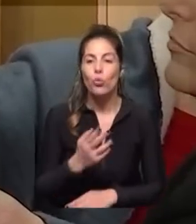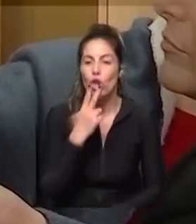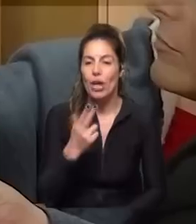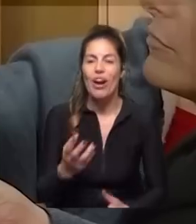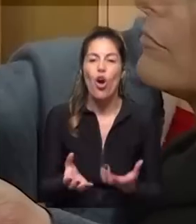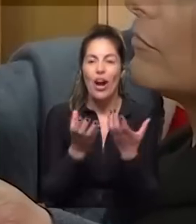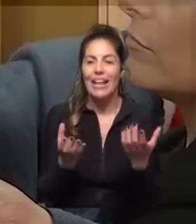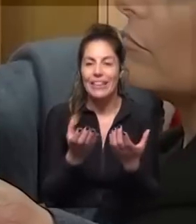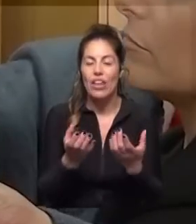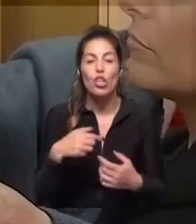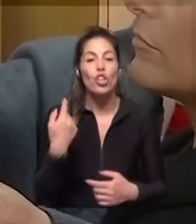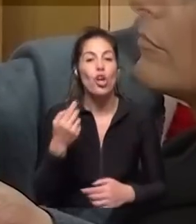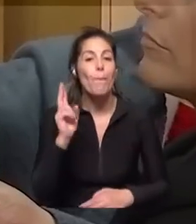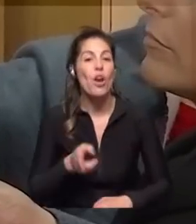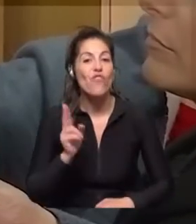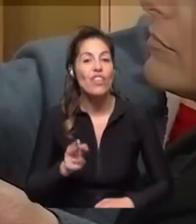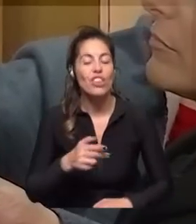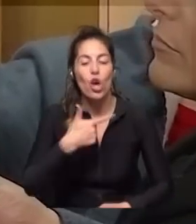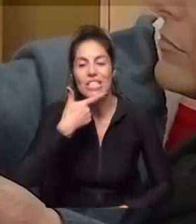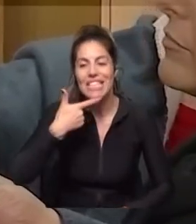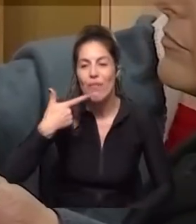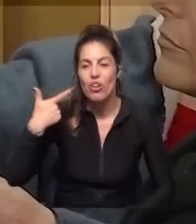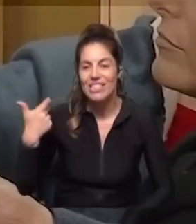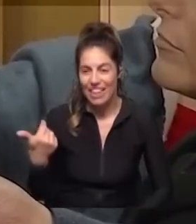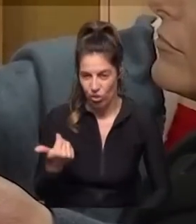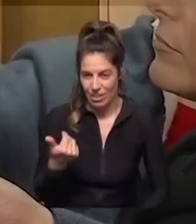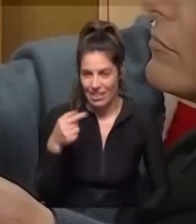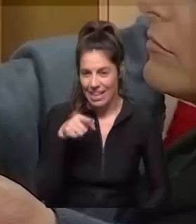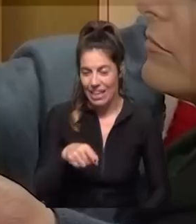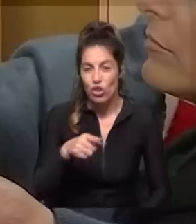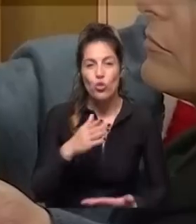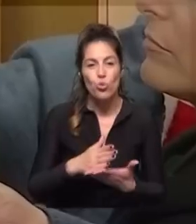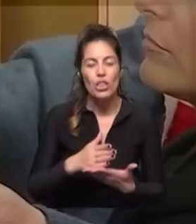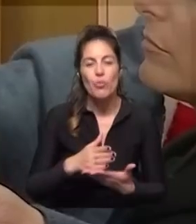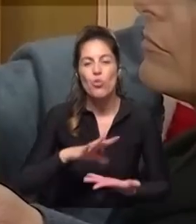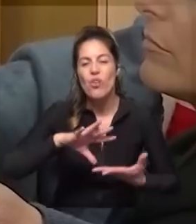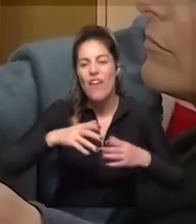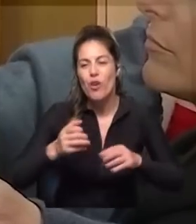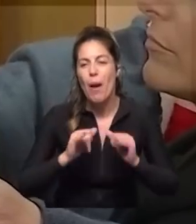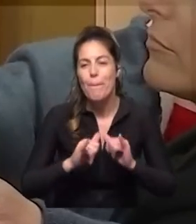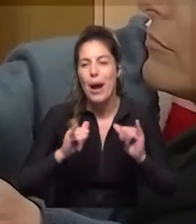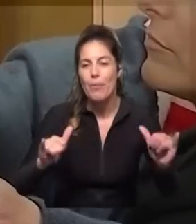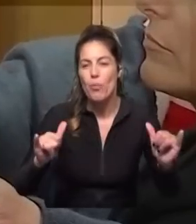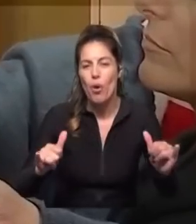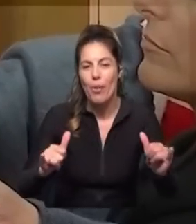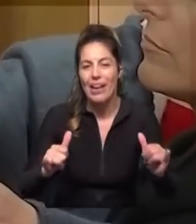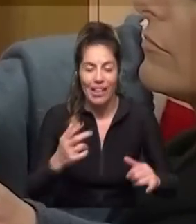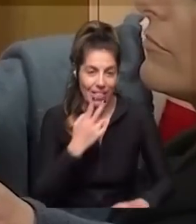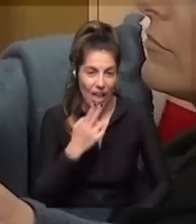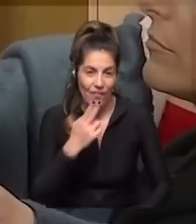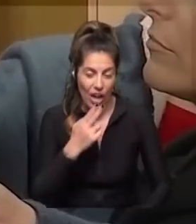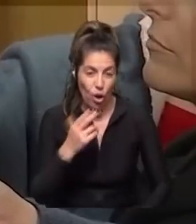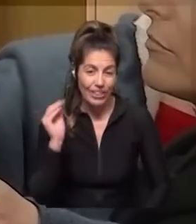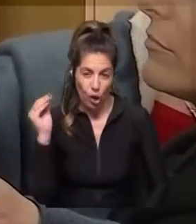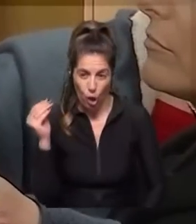los saborizadores estos últimos además que son una una estrategia para promover el consumo de tabaco entre los